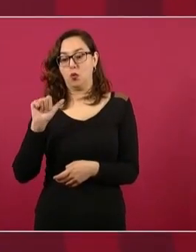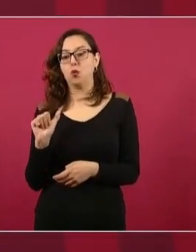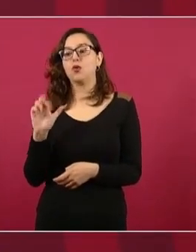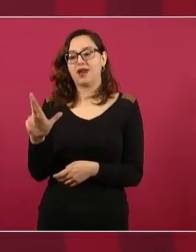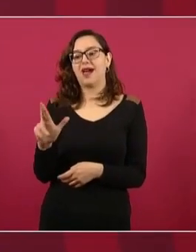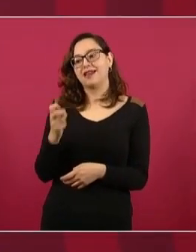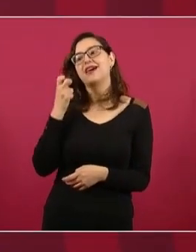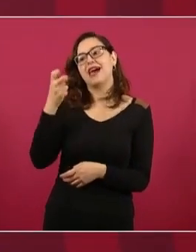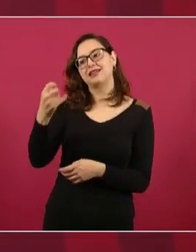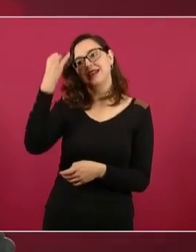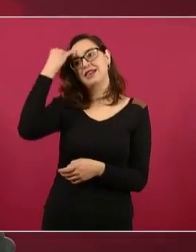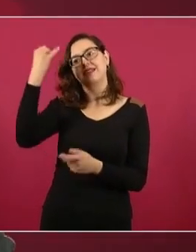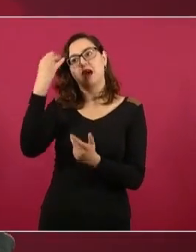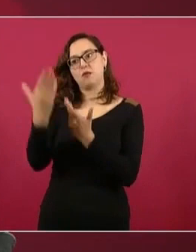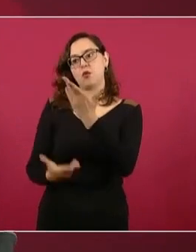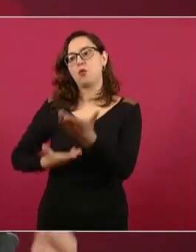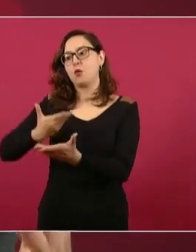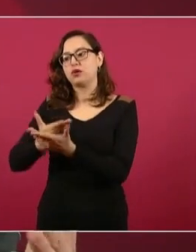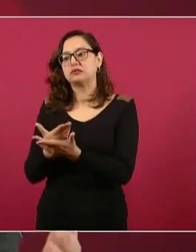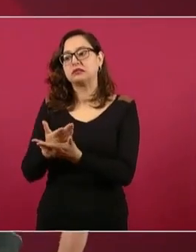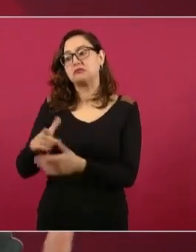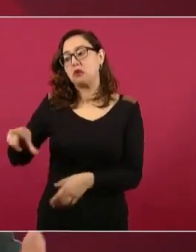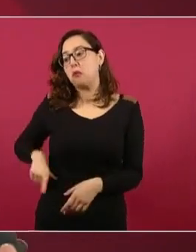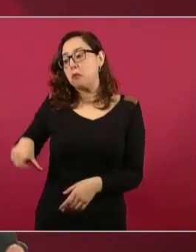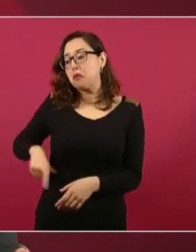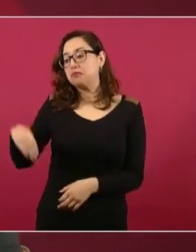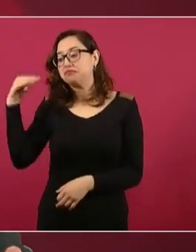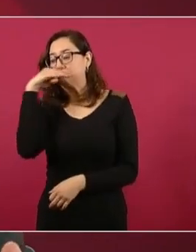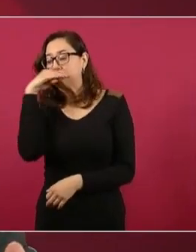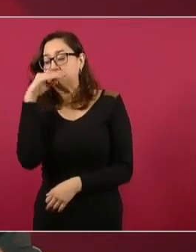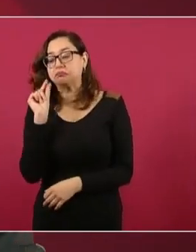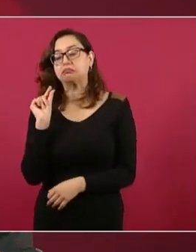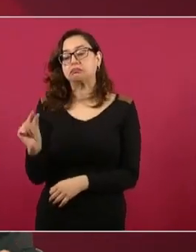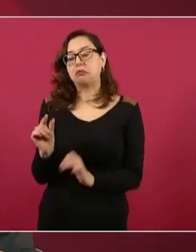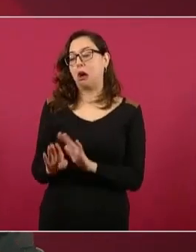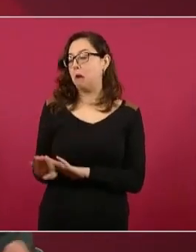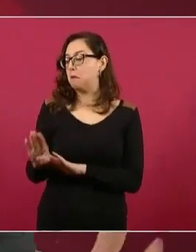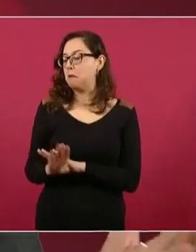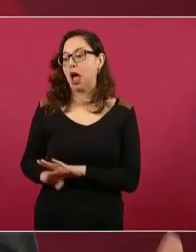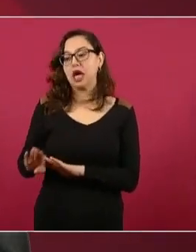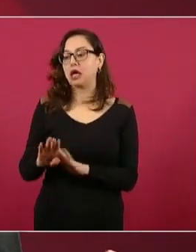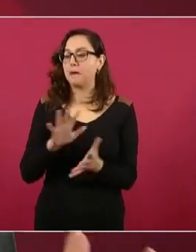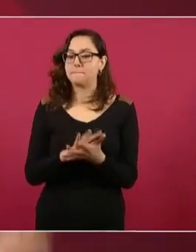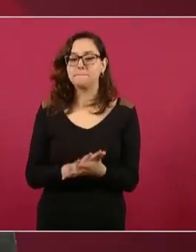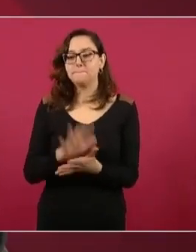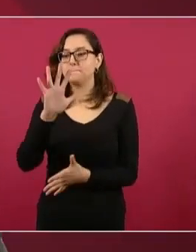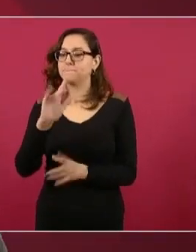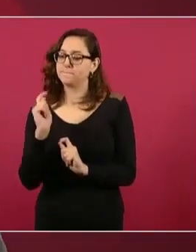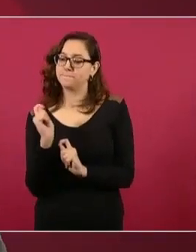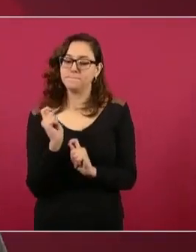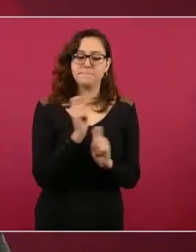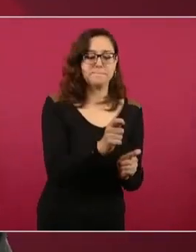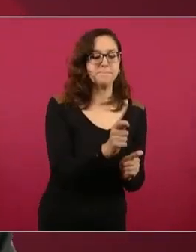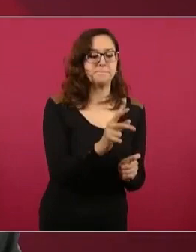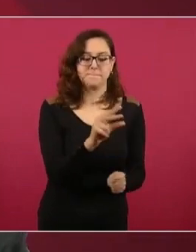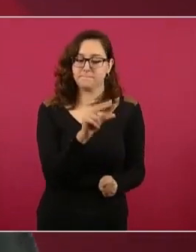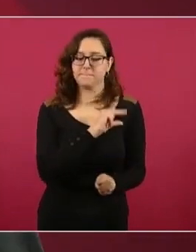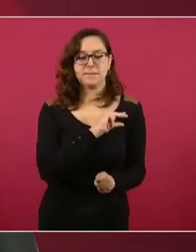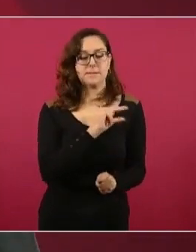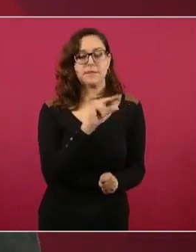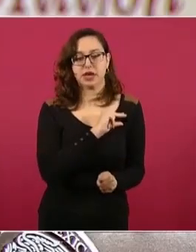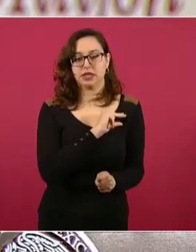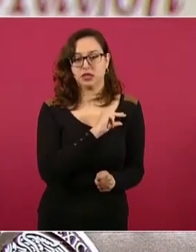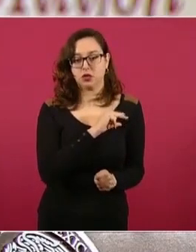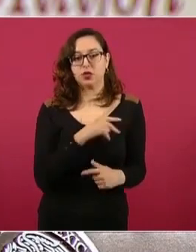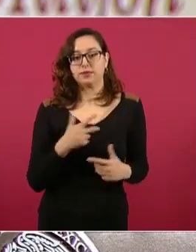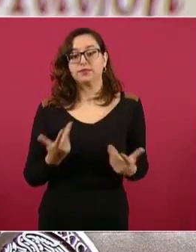organismos financieros internacionales. Y básicamente la apuesta fue que el sector privado iba a